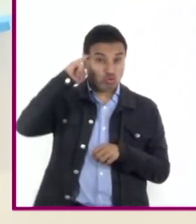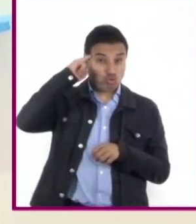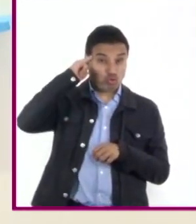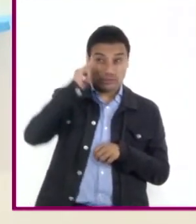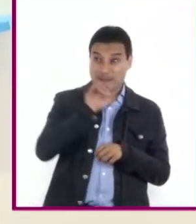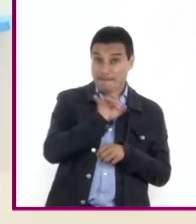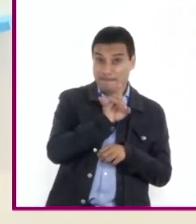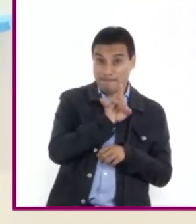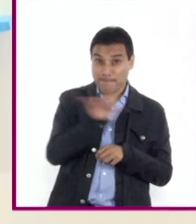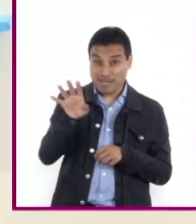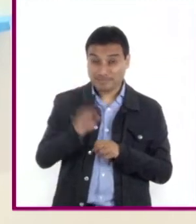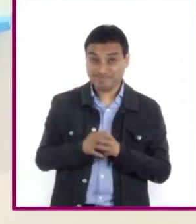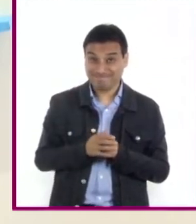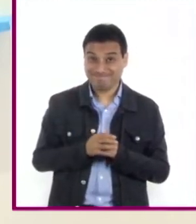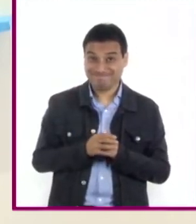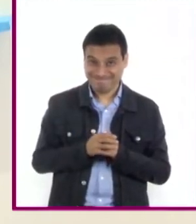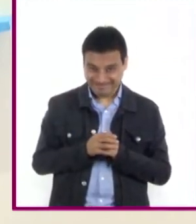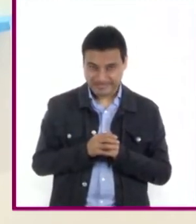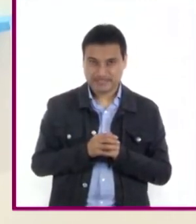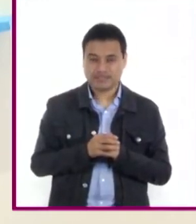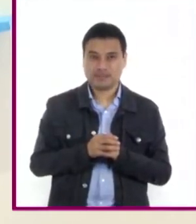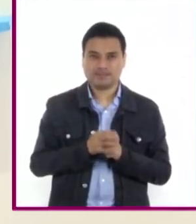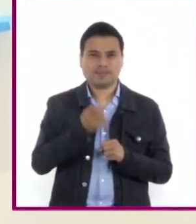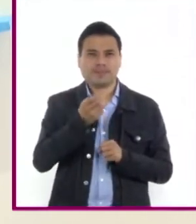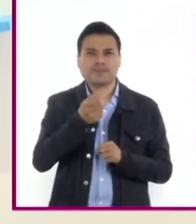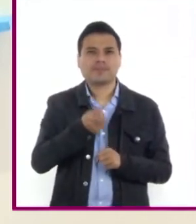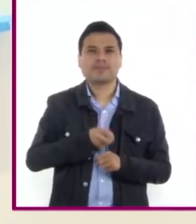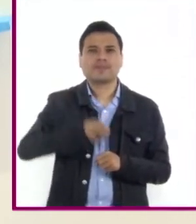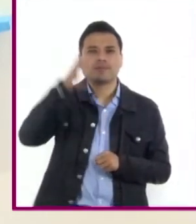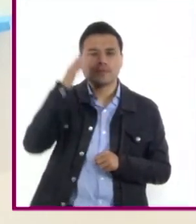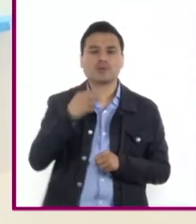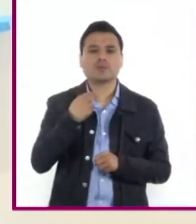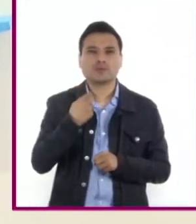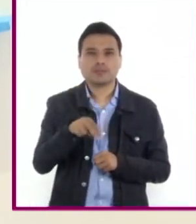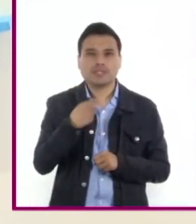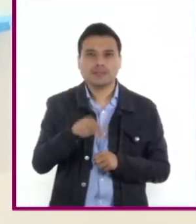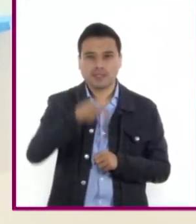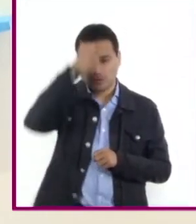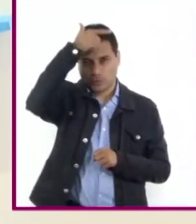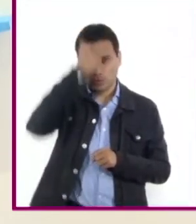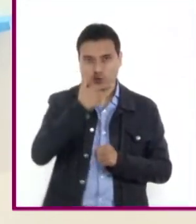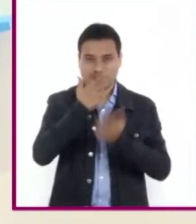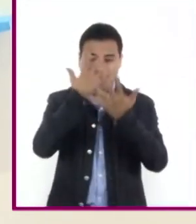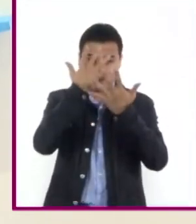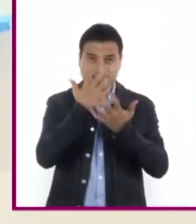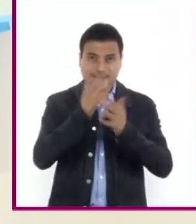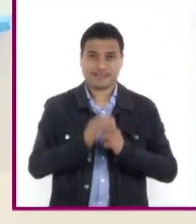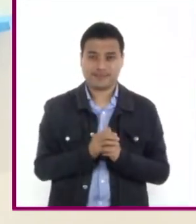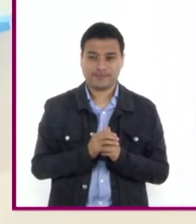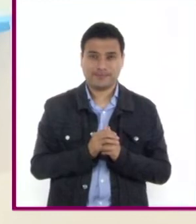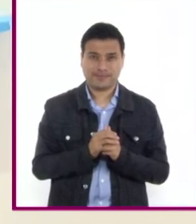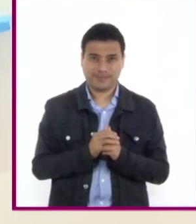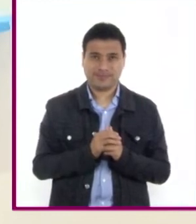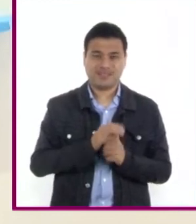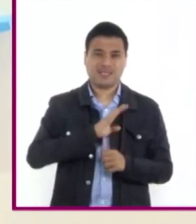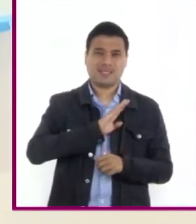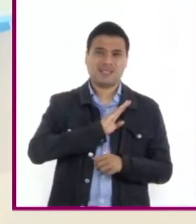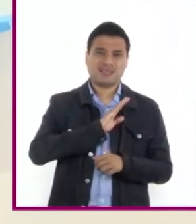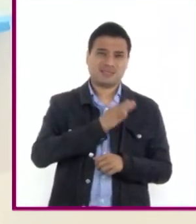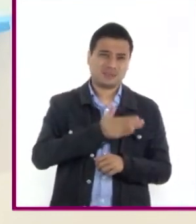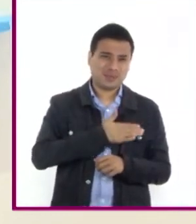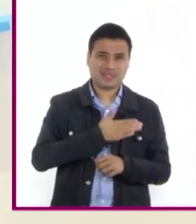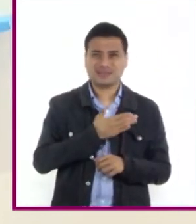los españoles en esa batalla se le conoce como la Noche Triste. Azotados por el hambre y las